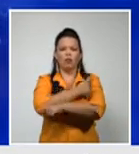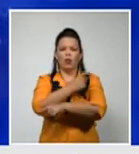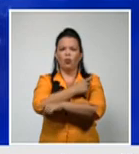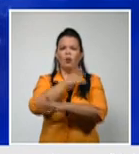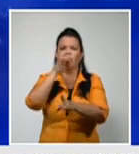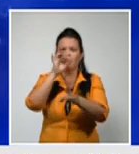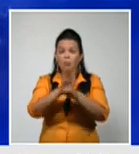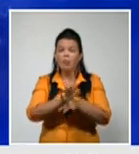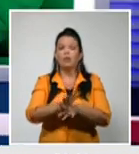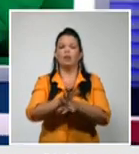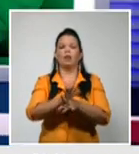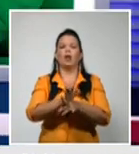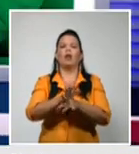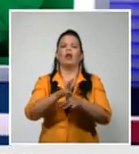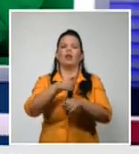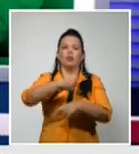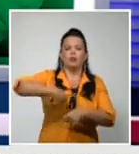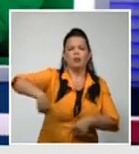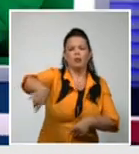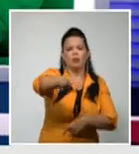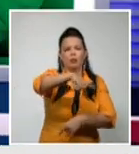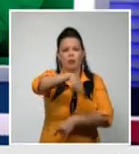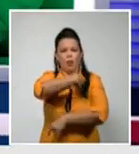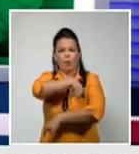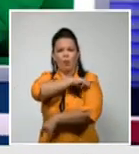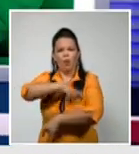obstante, ayer se diagnosticaron